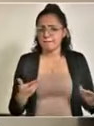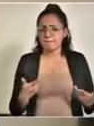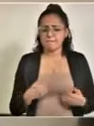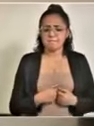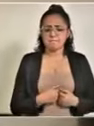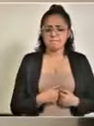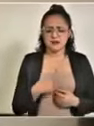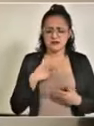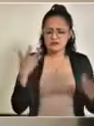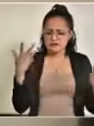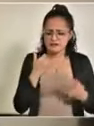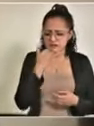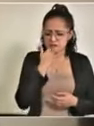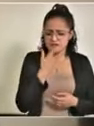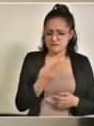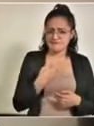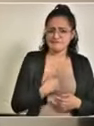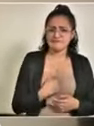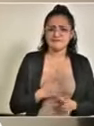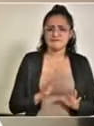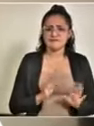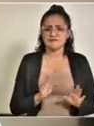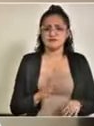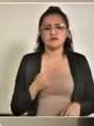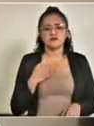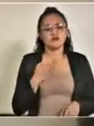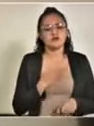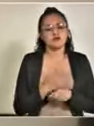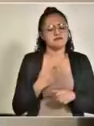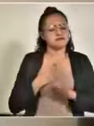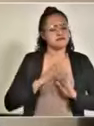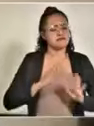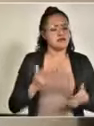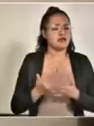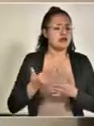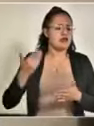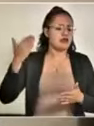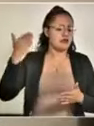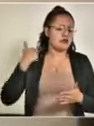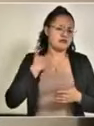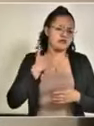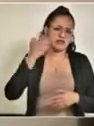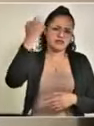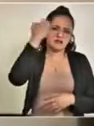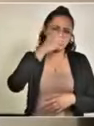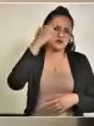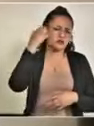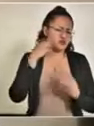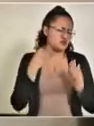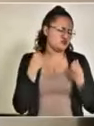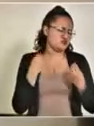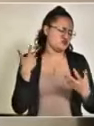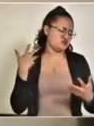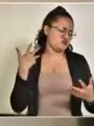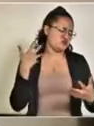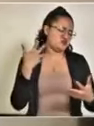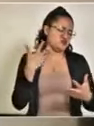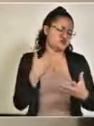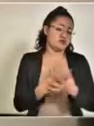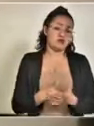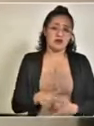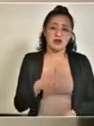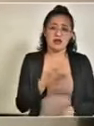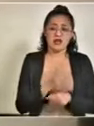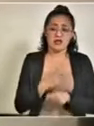Conmigo se equivocan. Ya vengo muy corridito para que alguien me presione